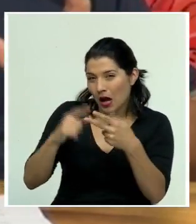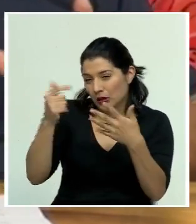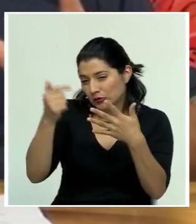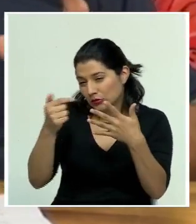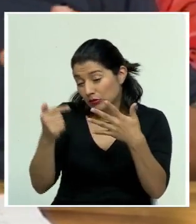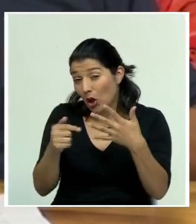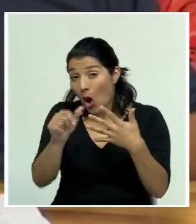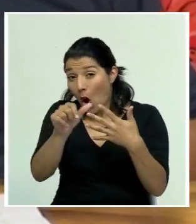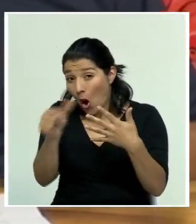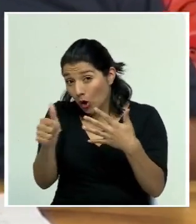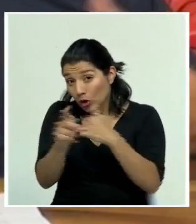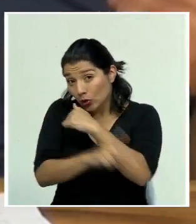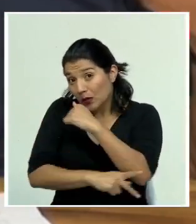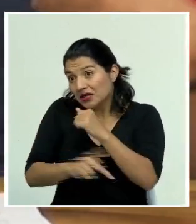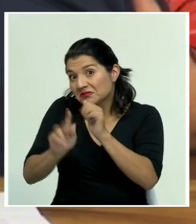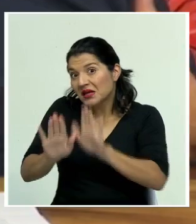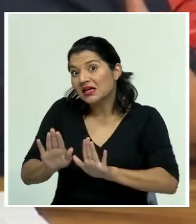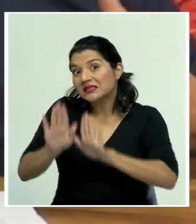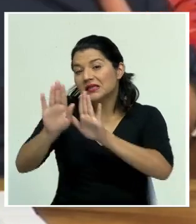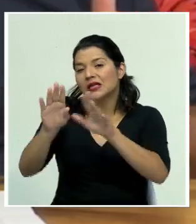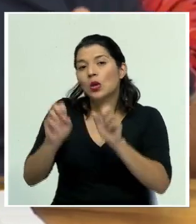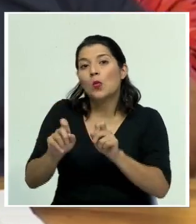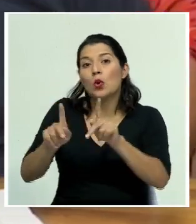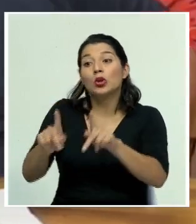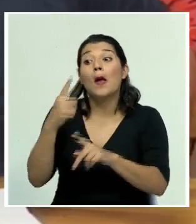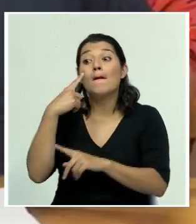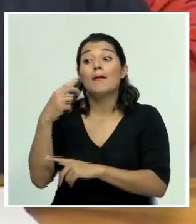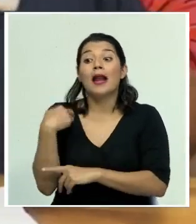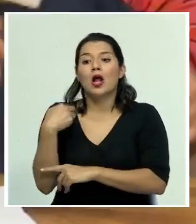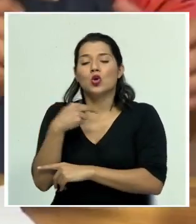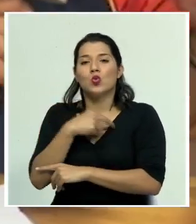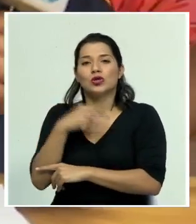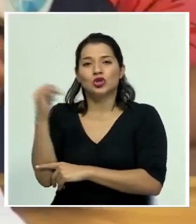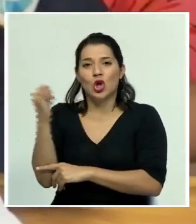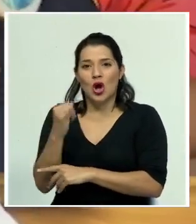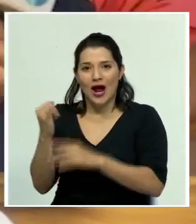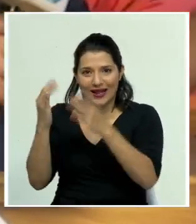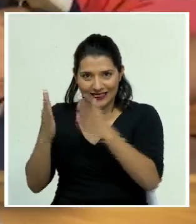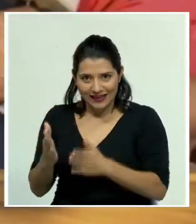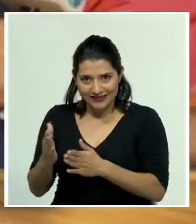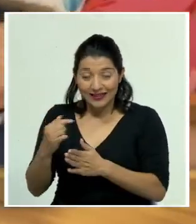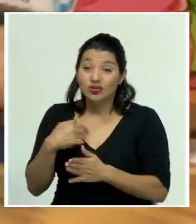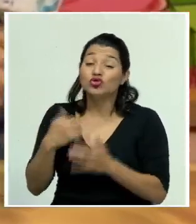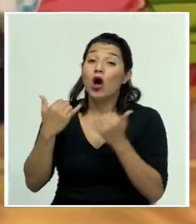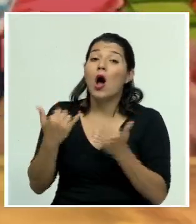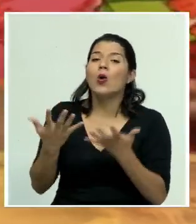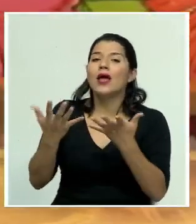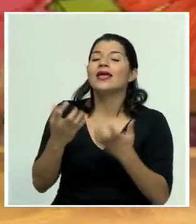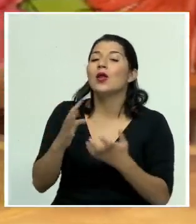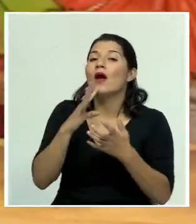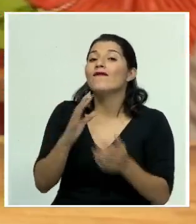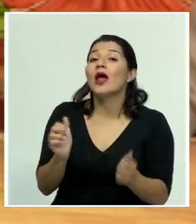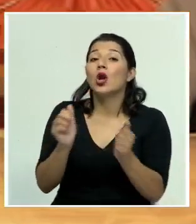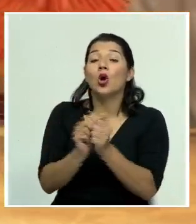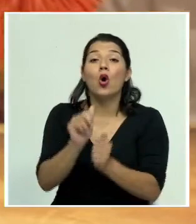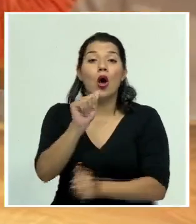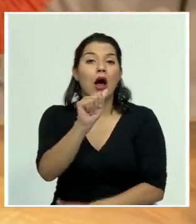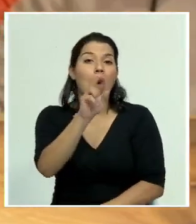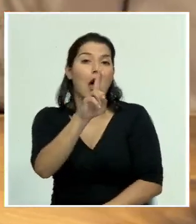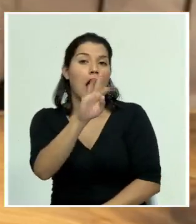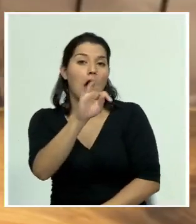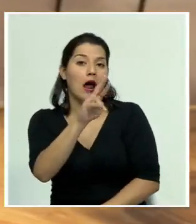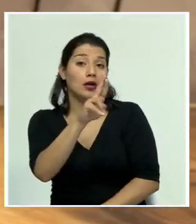una excelente oportunidad para nuestros artistas. Precisamente quiero hablar con Arturo, quien es un nacional que